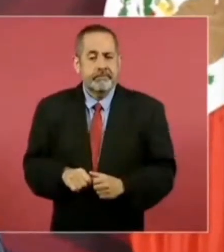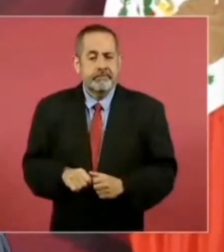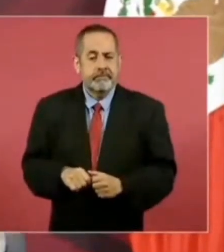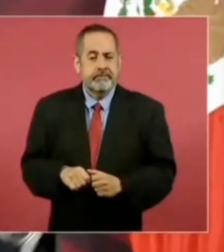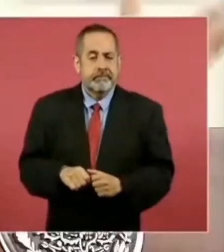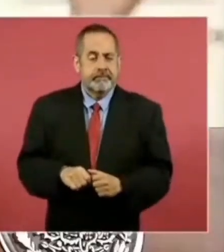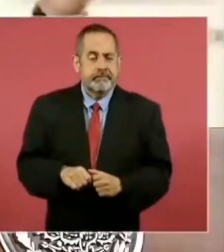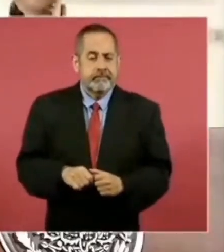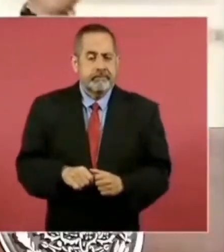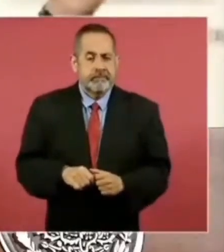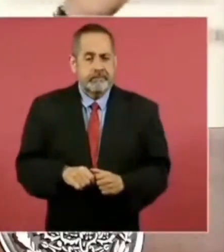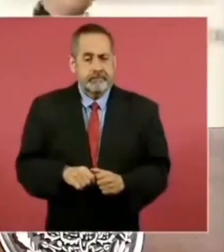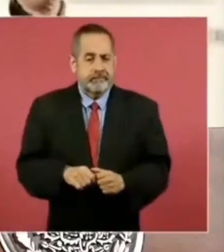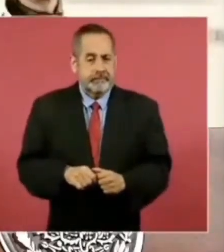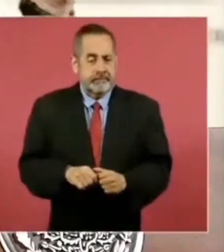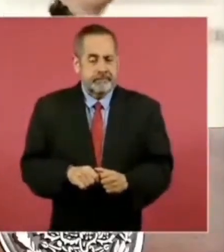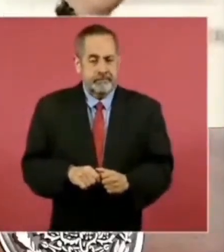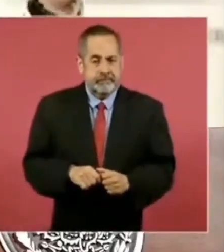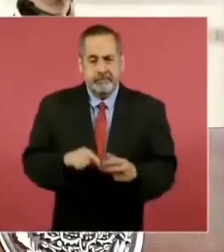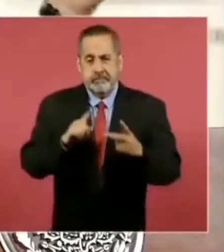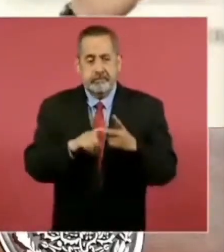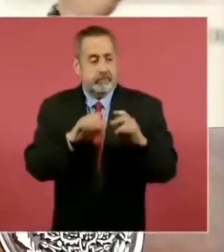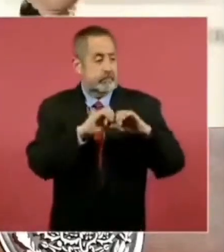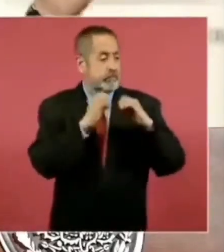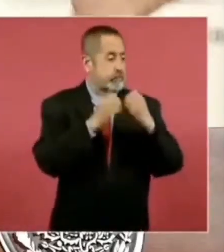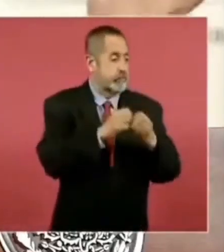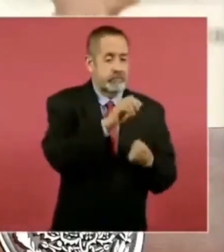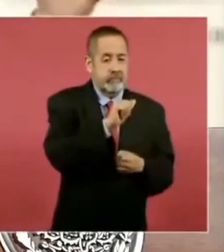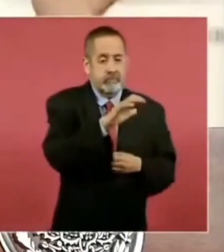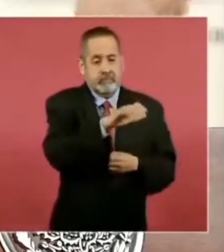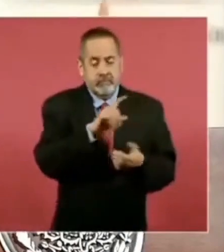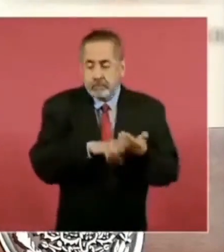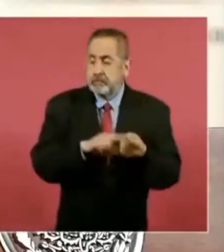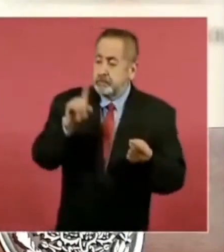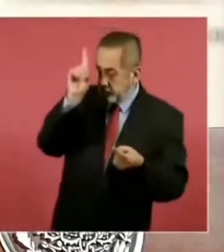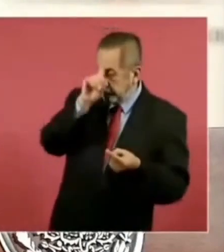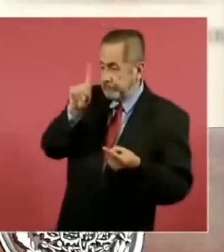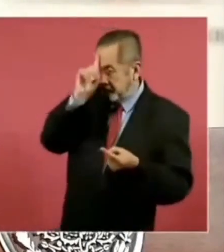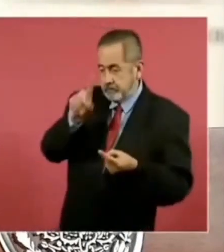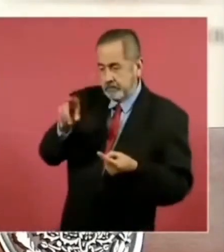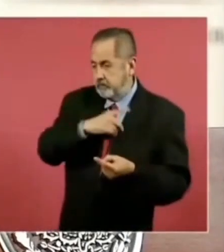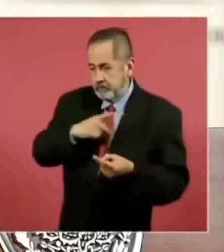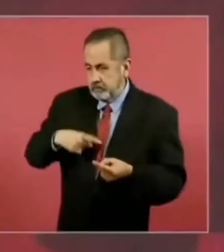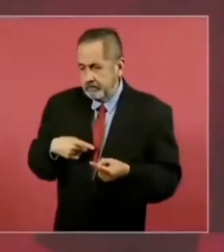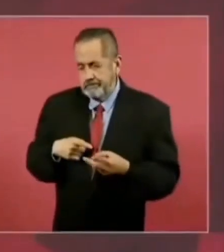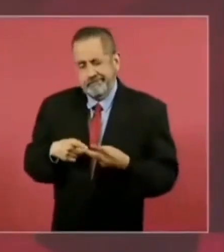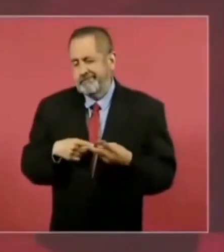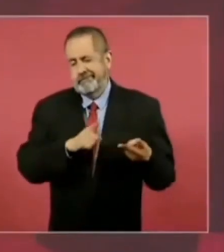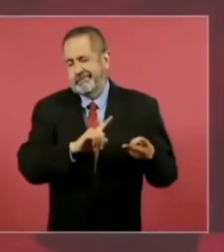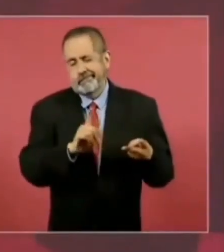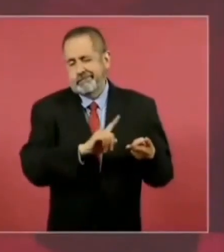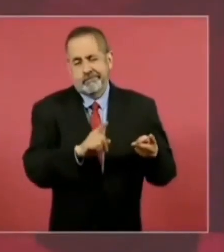¿Son las organizaciones sociales? No.